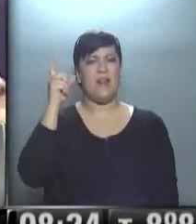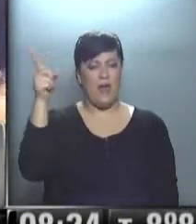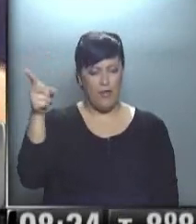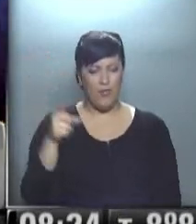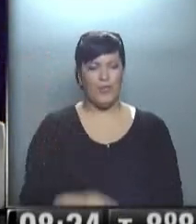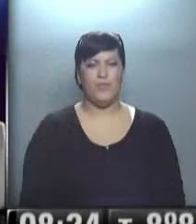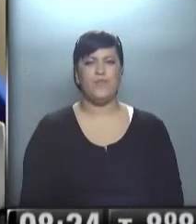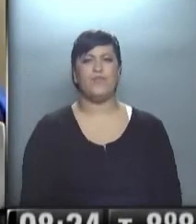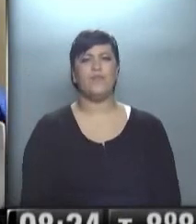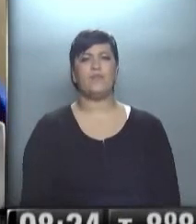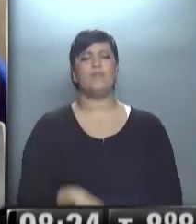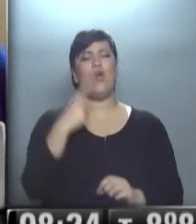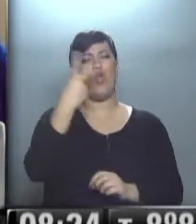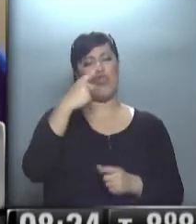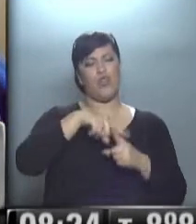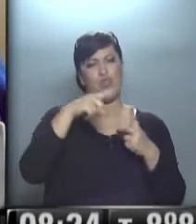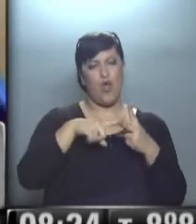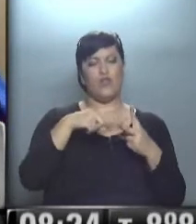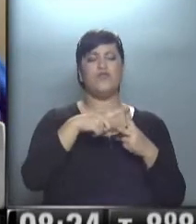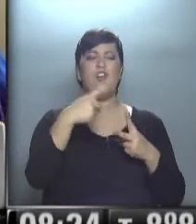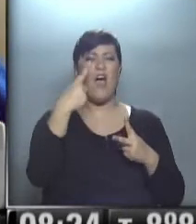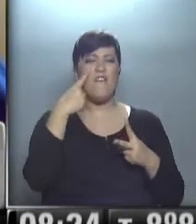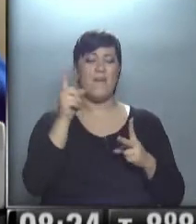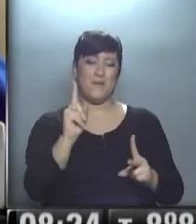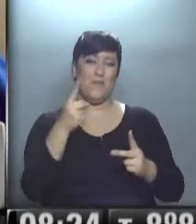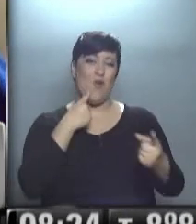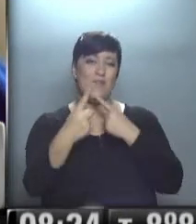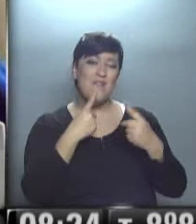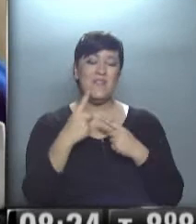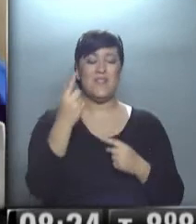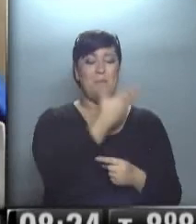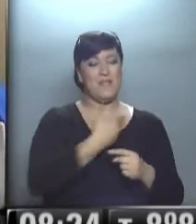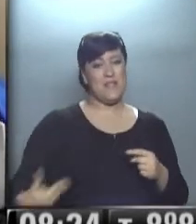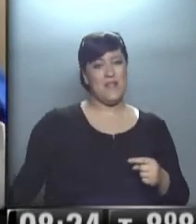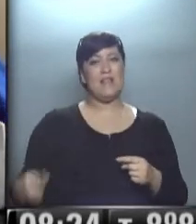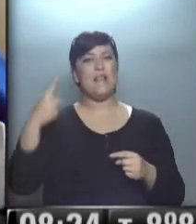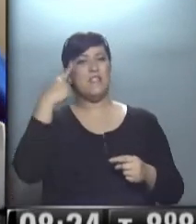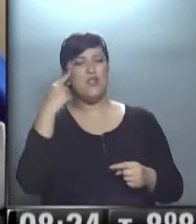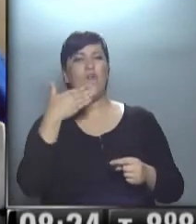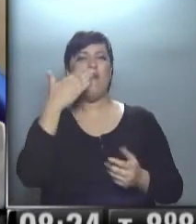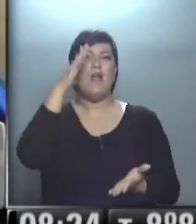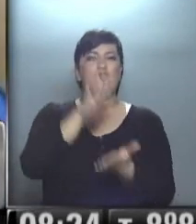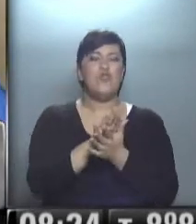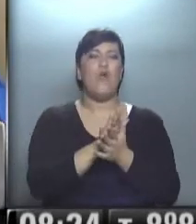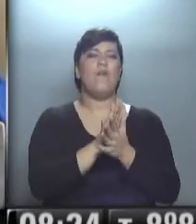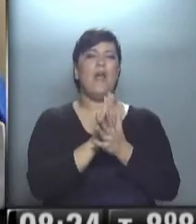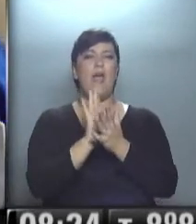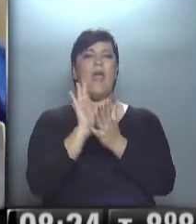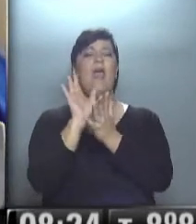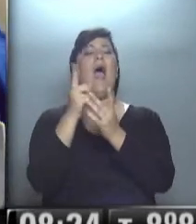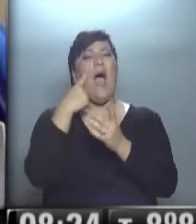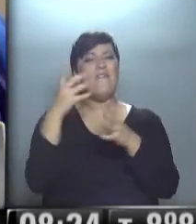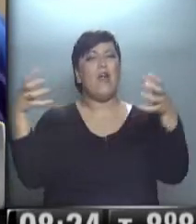primera si se va a tener en estas entrevistas con el presidente chino si se va a abordar el tema de la integración en argentina los brics